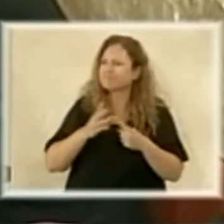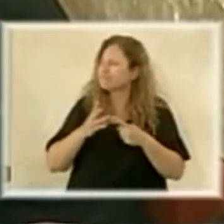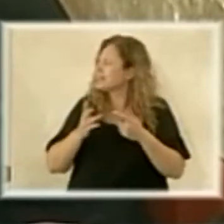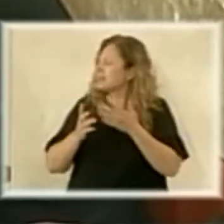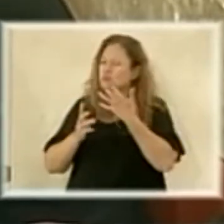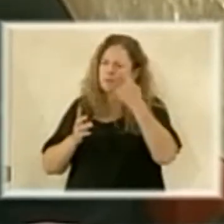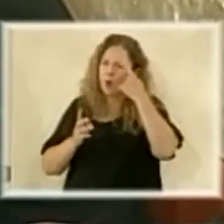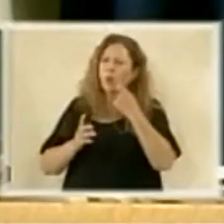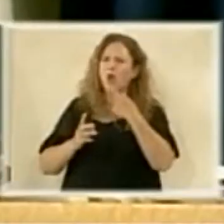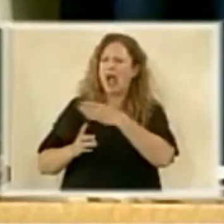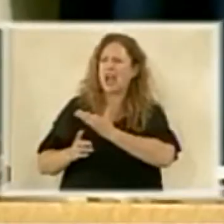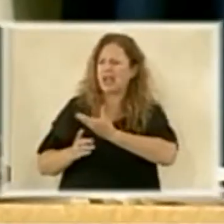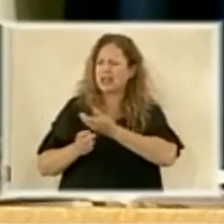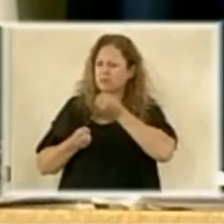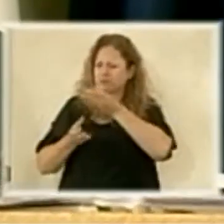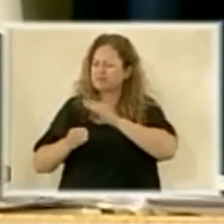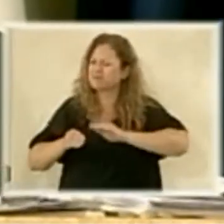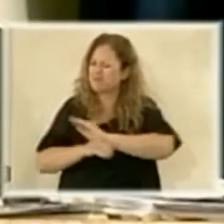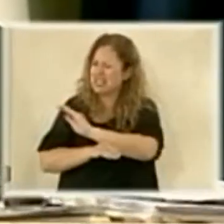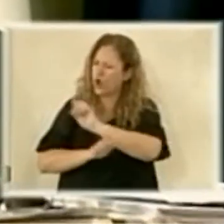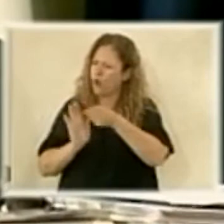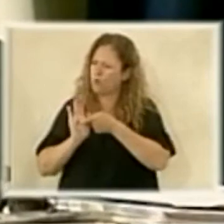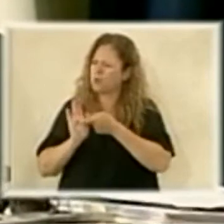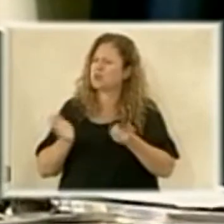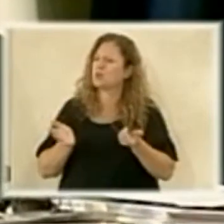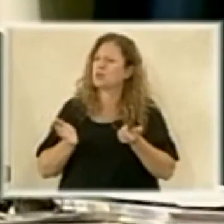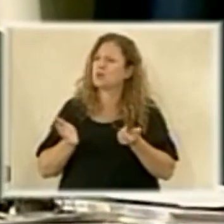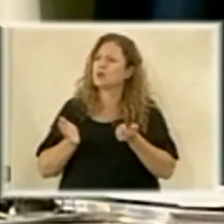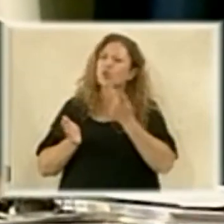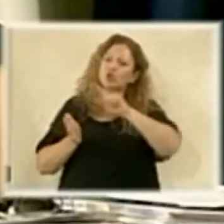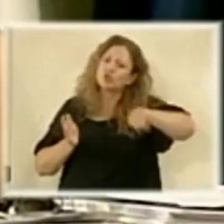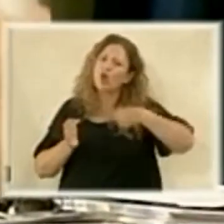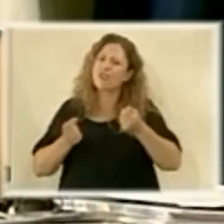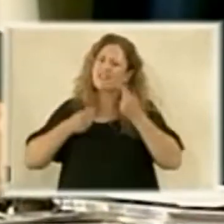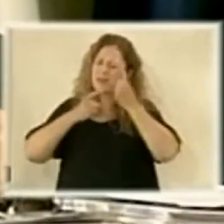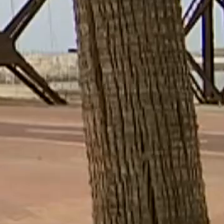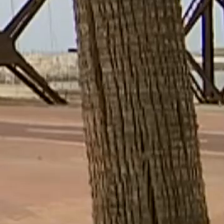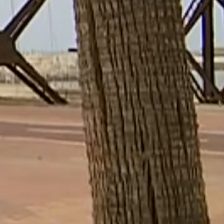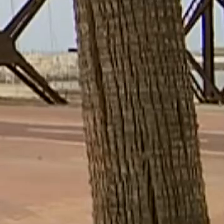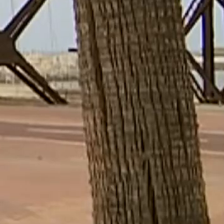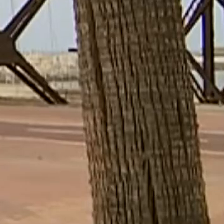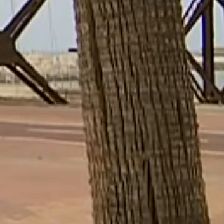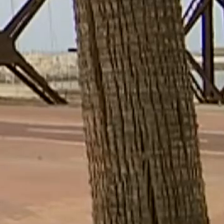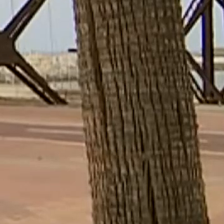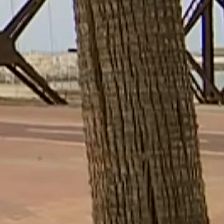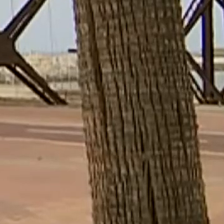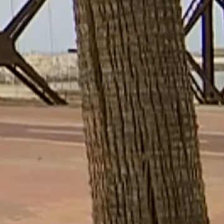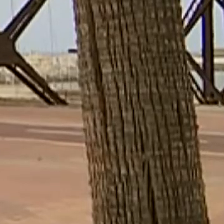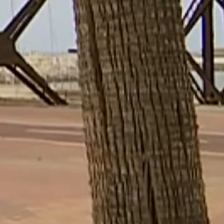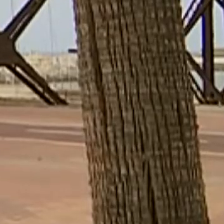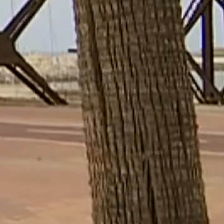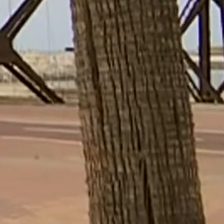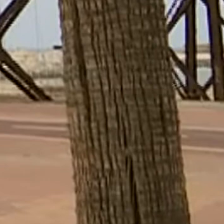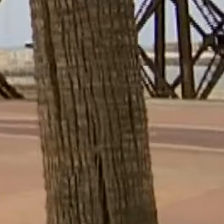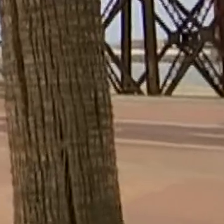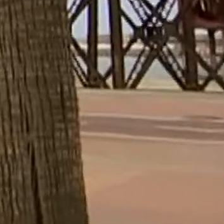pagarlo íntegramente al ayuntamiento. Yo creo que ha llegado el momento de que entre todos rememos para que el cable inglés sea un activo cultural. Desde el Grupo Municipal Socialista